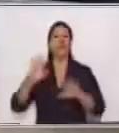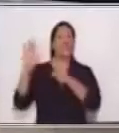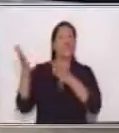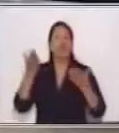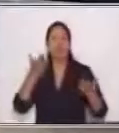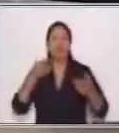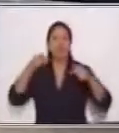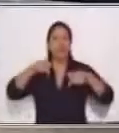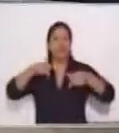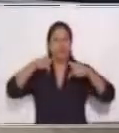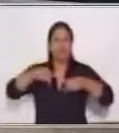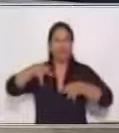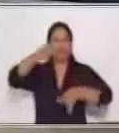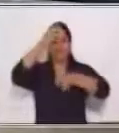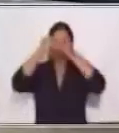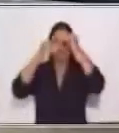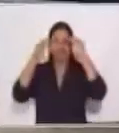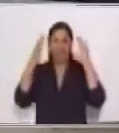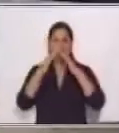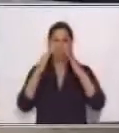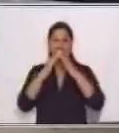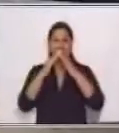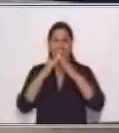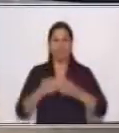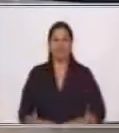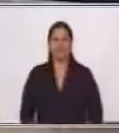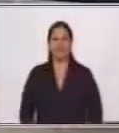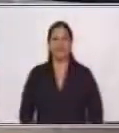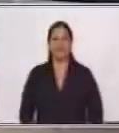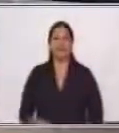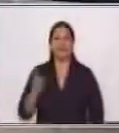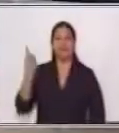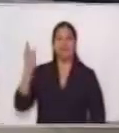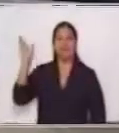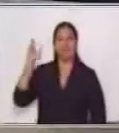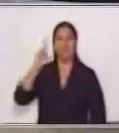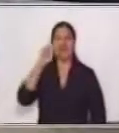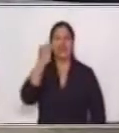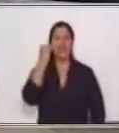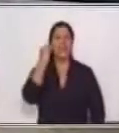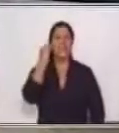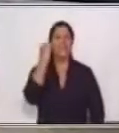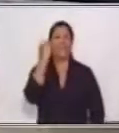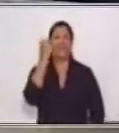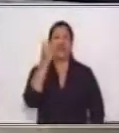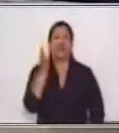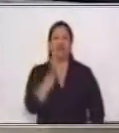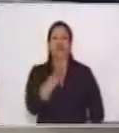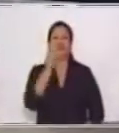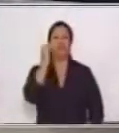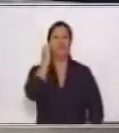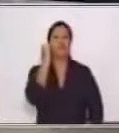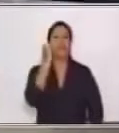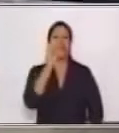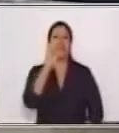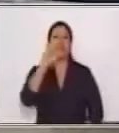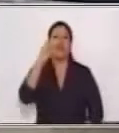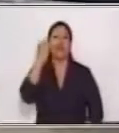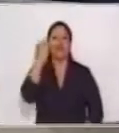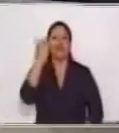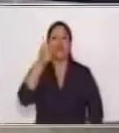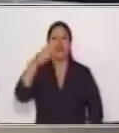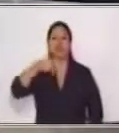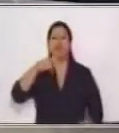Bienvenidos a este espacio educativo Aprendo en Casa. Soy Ligia García y en esta oportunidad desarrollaré el tema